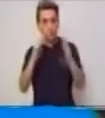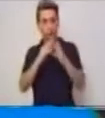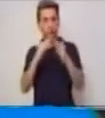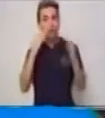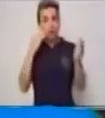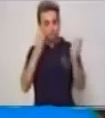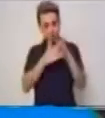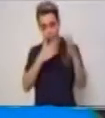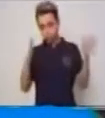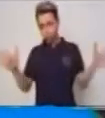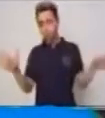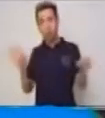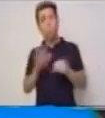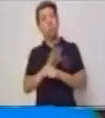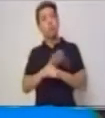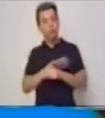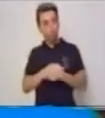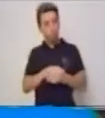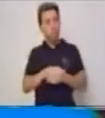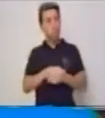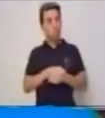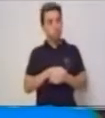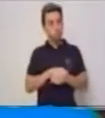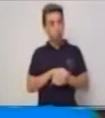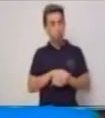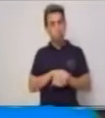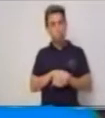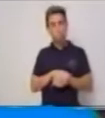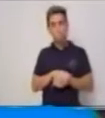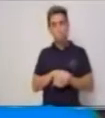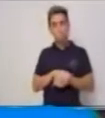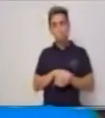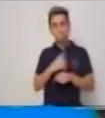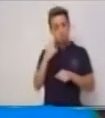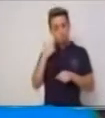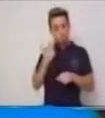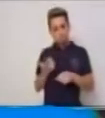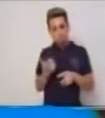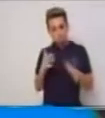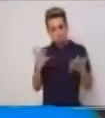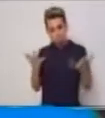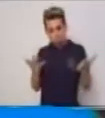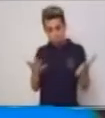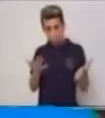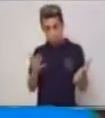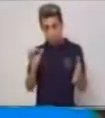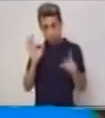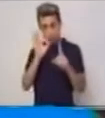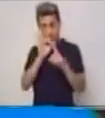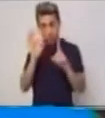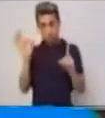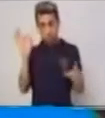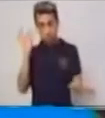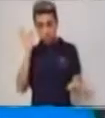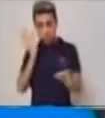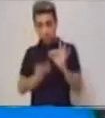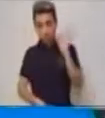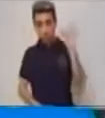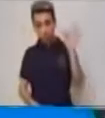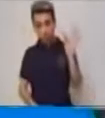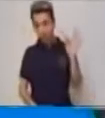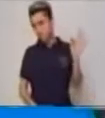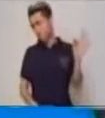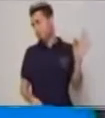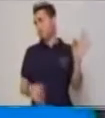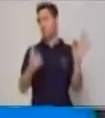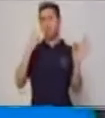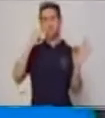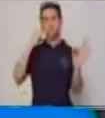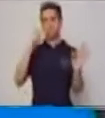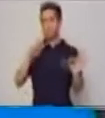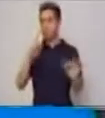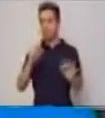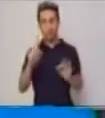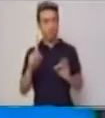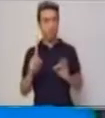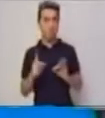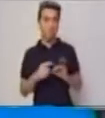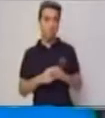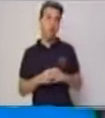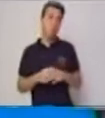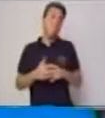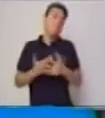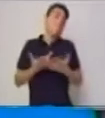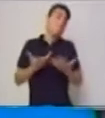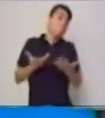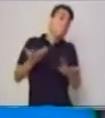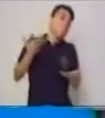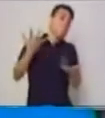Vamos a clasificarla. ¿Será una oración simple? Yo creo que no. Bueno, podría